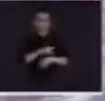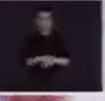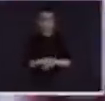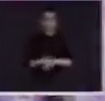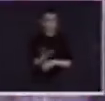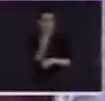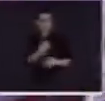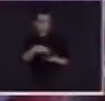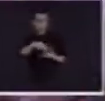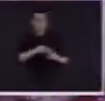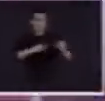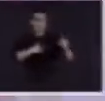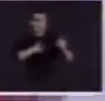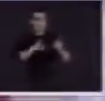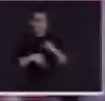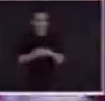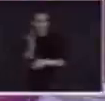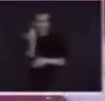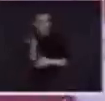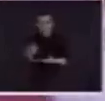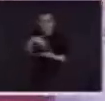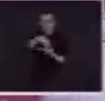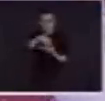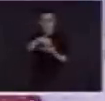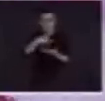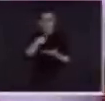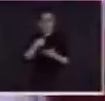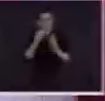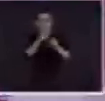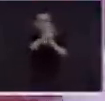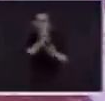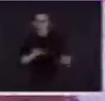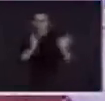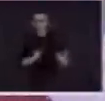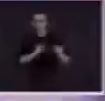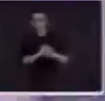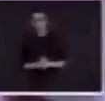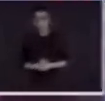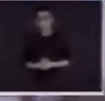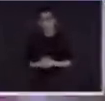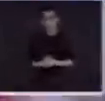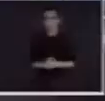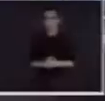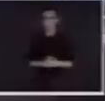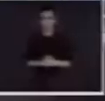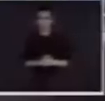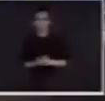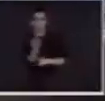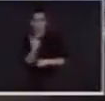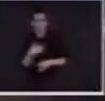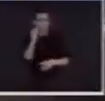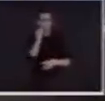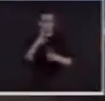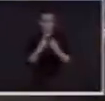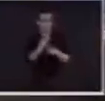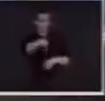sangar ranca veng a levántate será que yo no te defraudaré ven con sang ranca